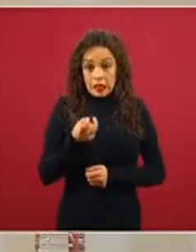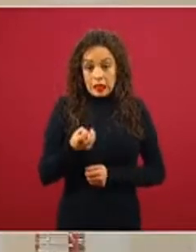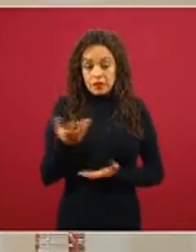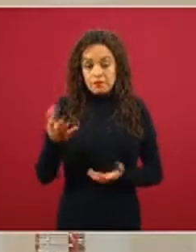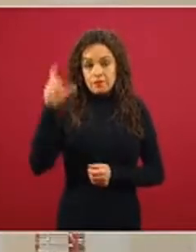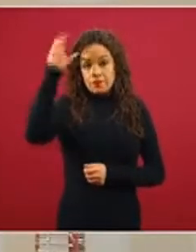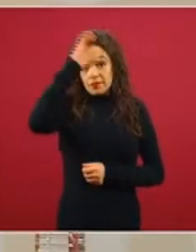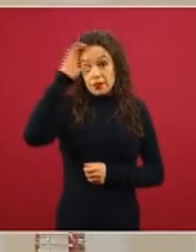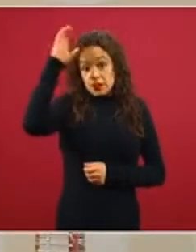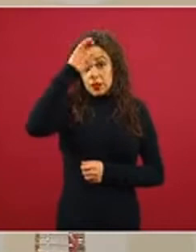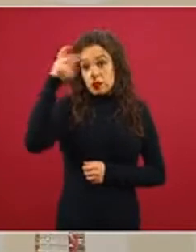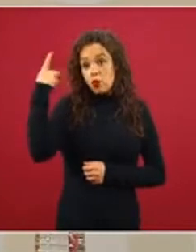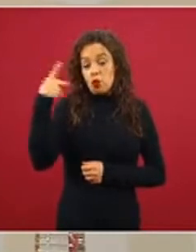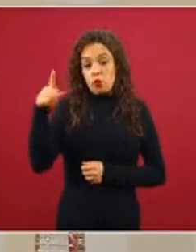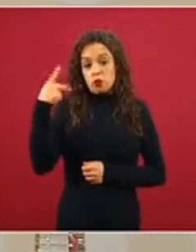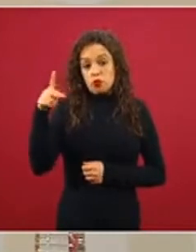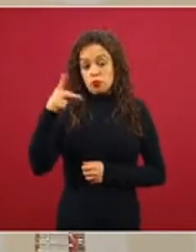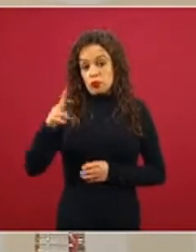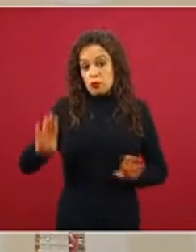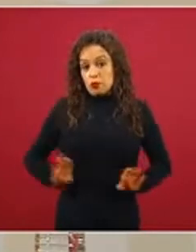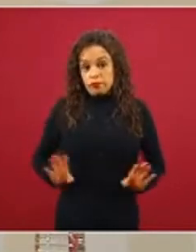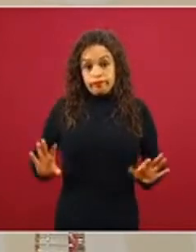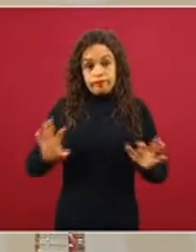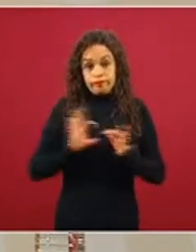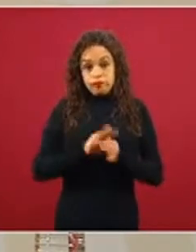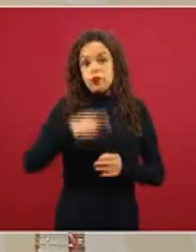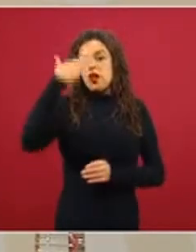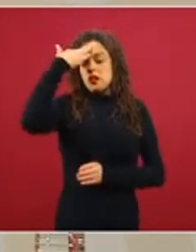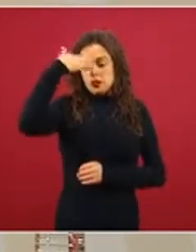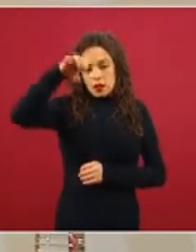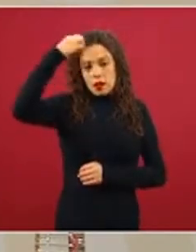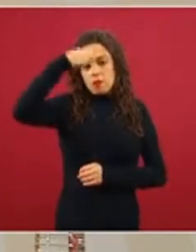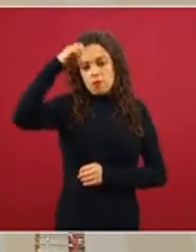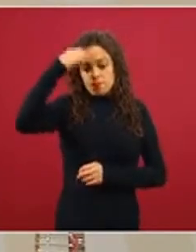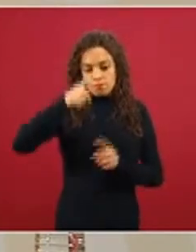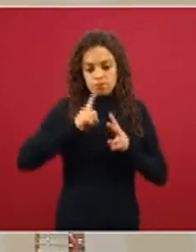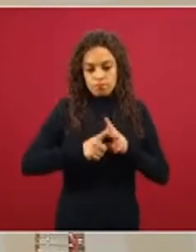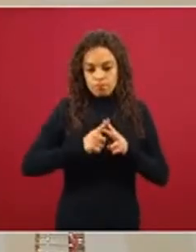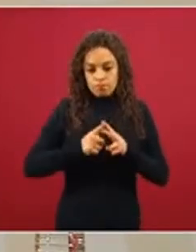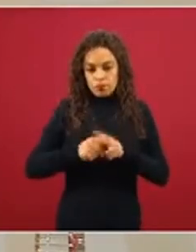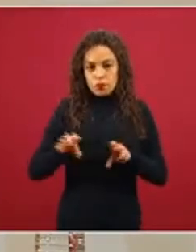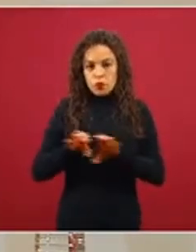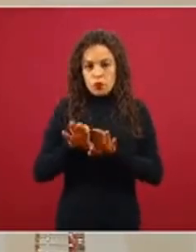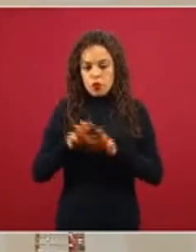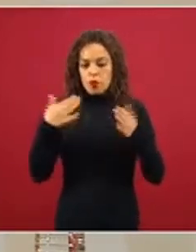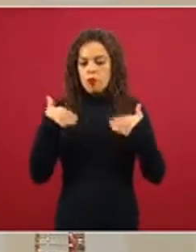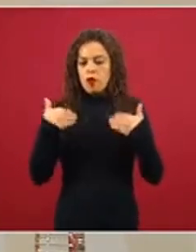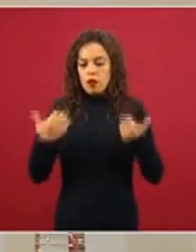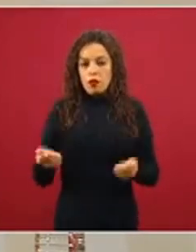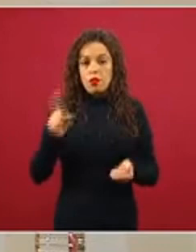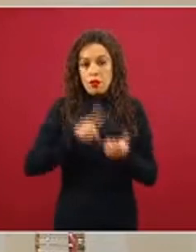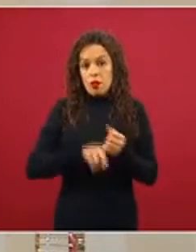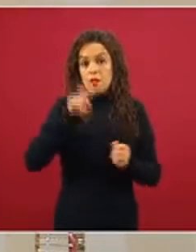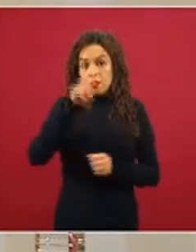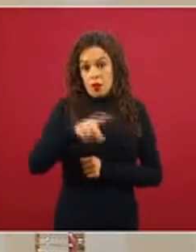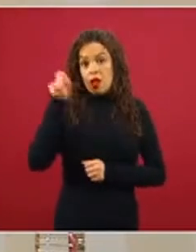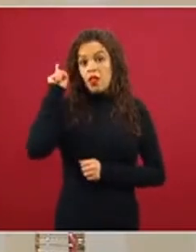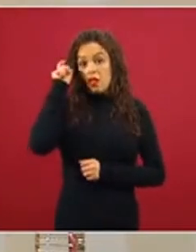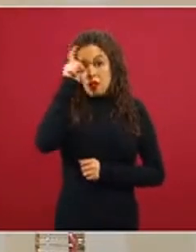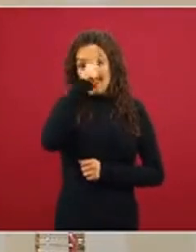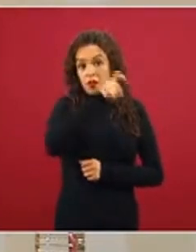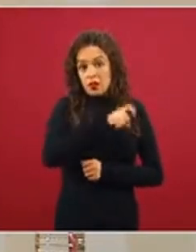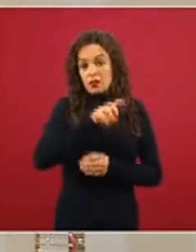ciencias matemáticas, es una predicción que está basada en el entendimiento de la complejidad representada